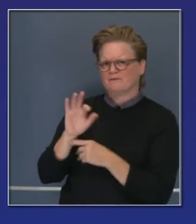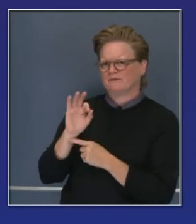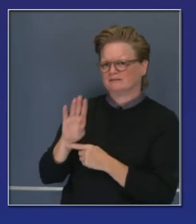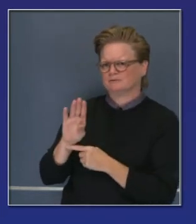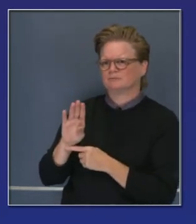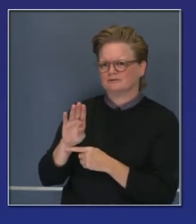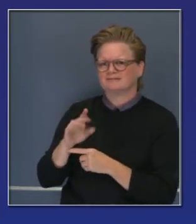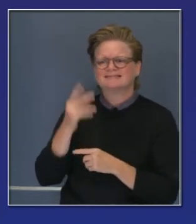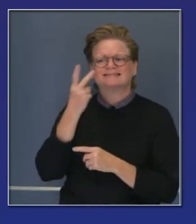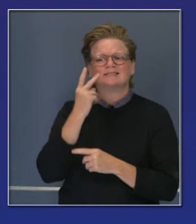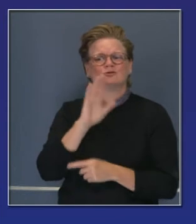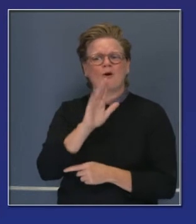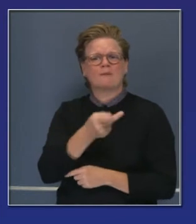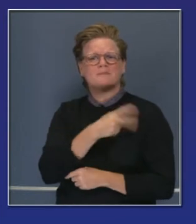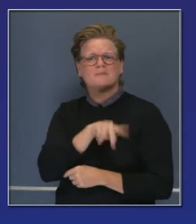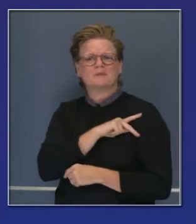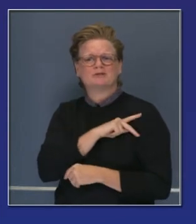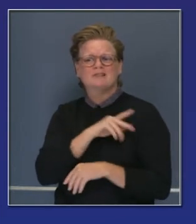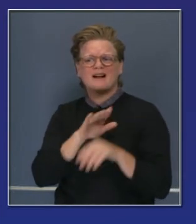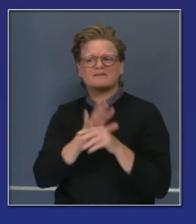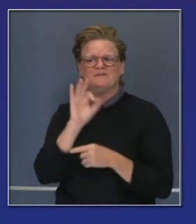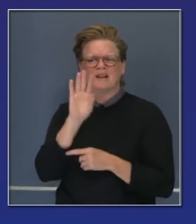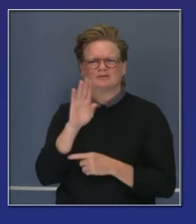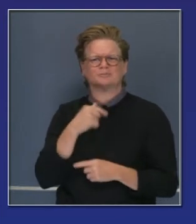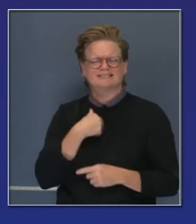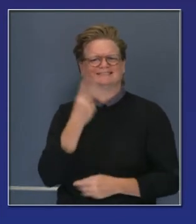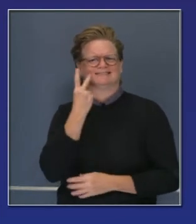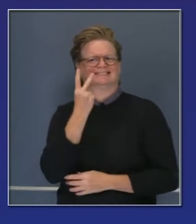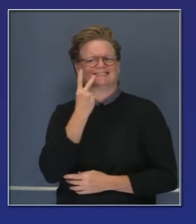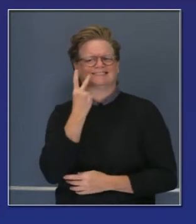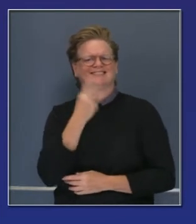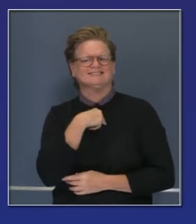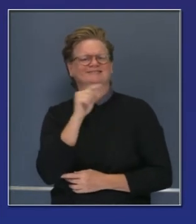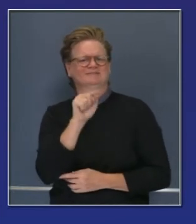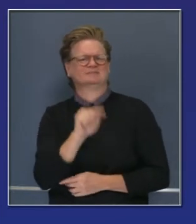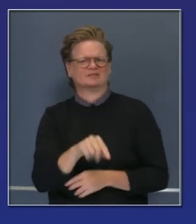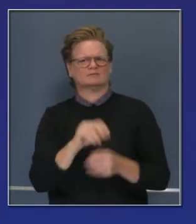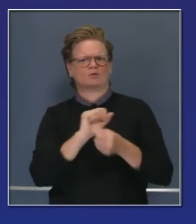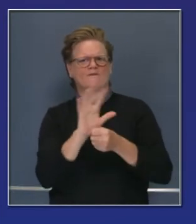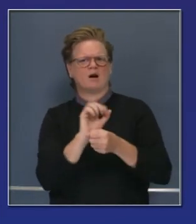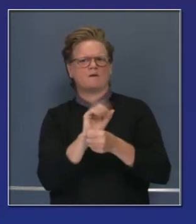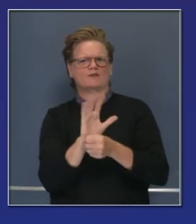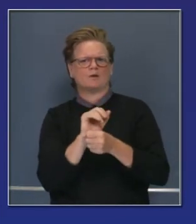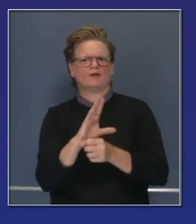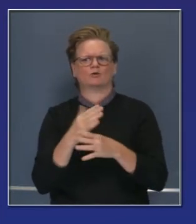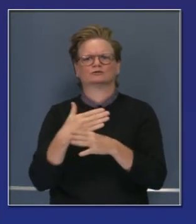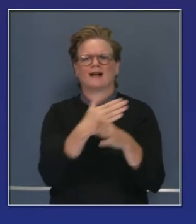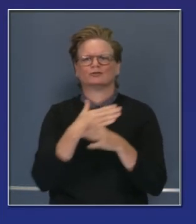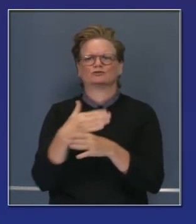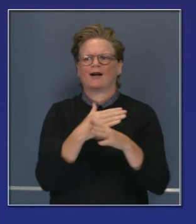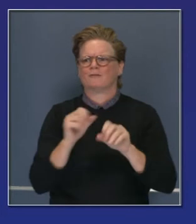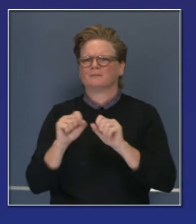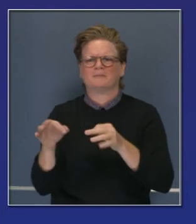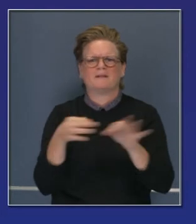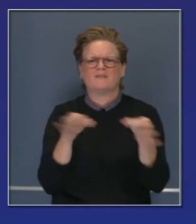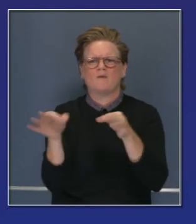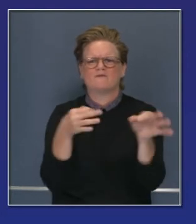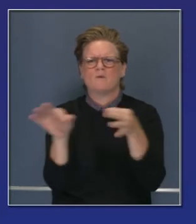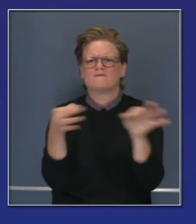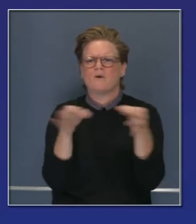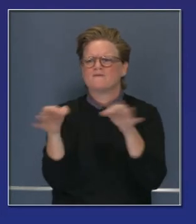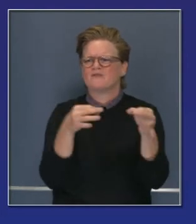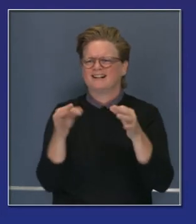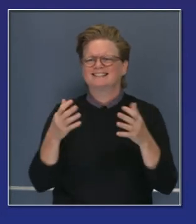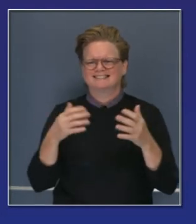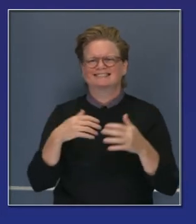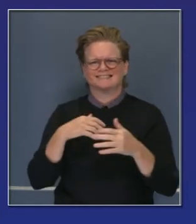anuncios sobre COVID-19, resultados positivos, cómo afectan a ciertos negocios, qué cosas